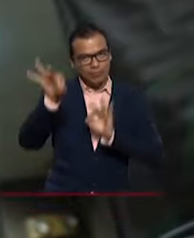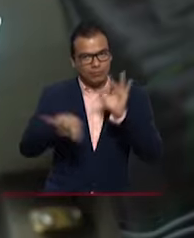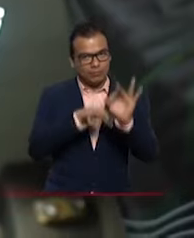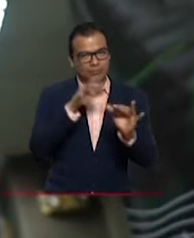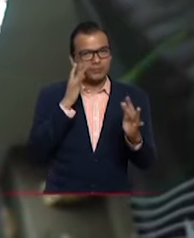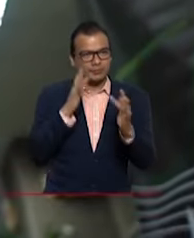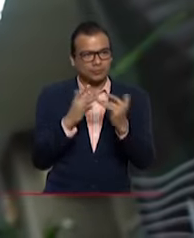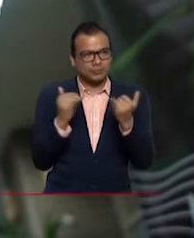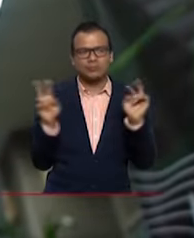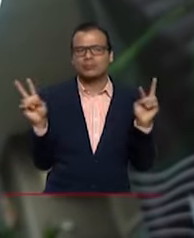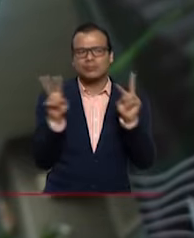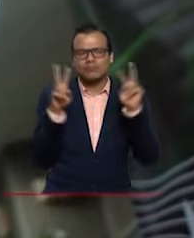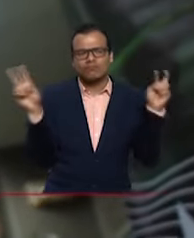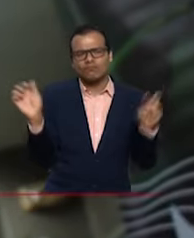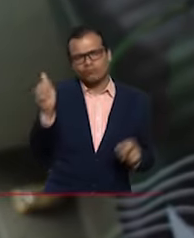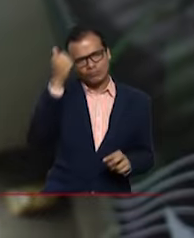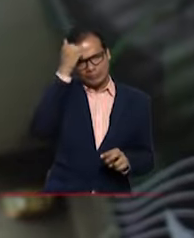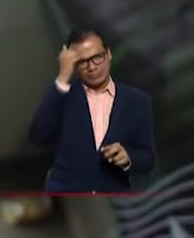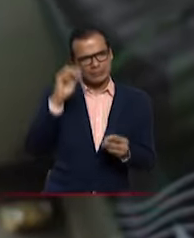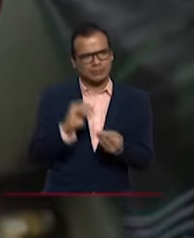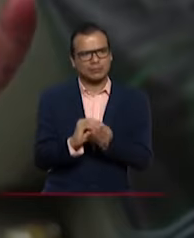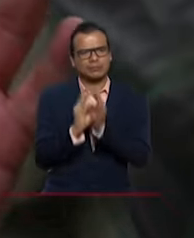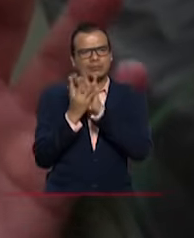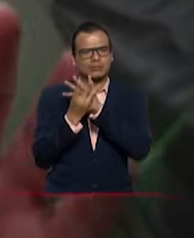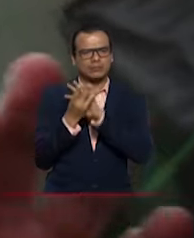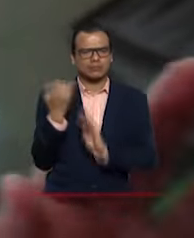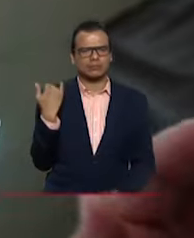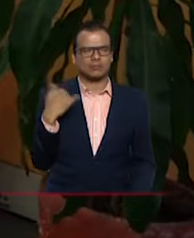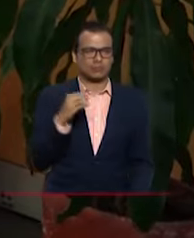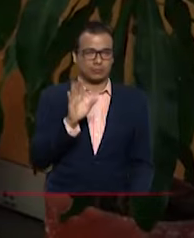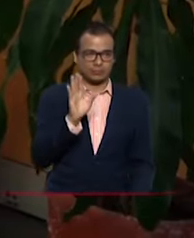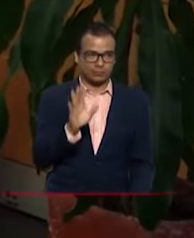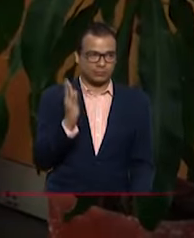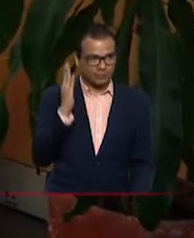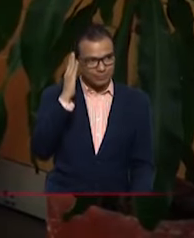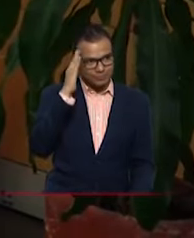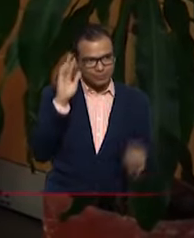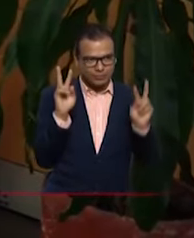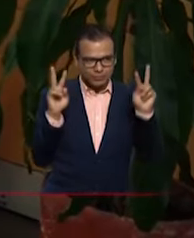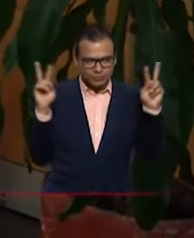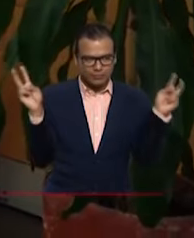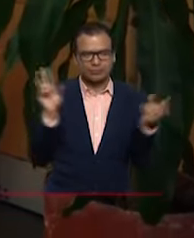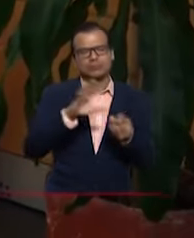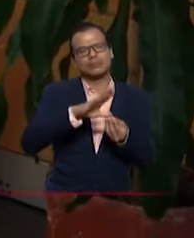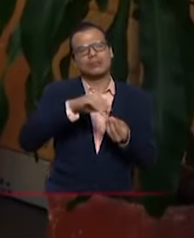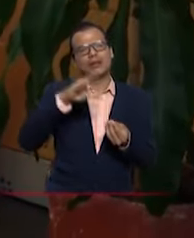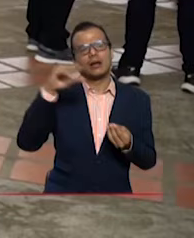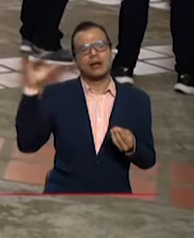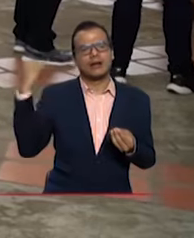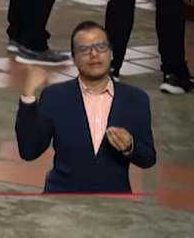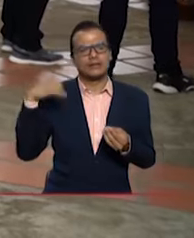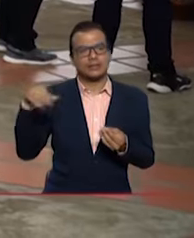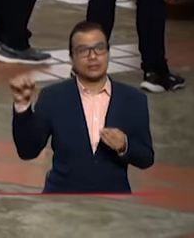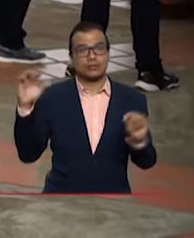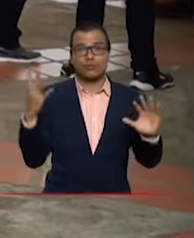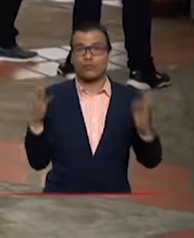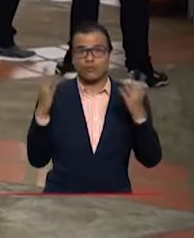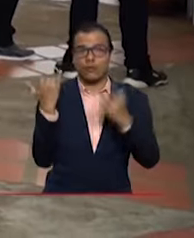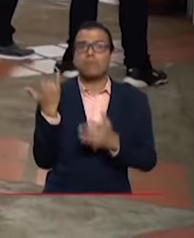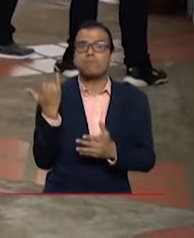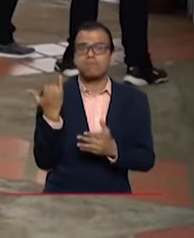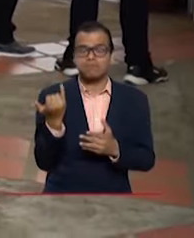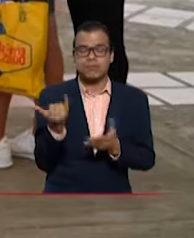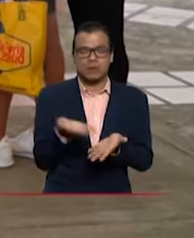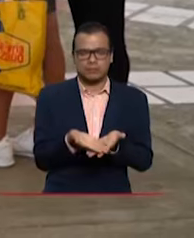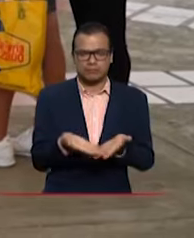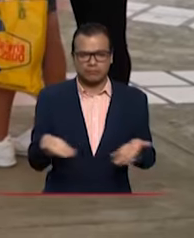todo gira alrededor de la biodiversidad en un eje que es básicamente el de las aves. Esta primera feria también contó con una